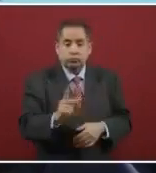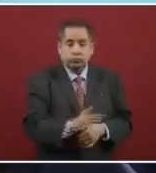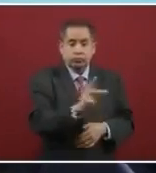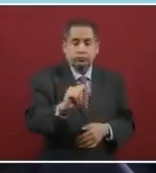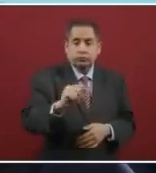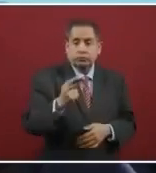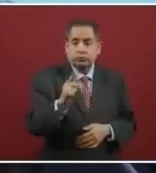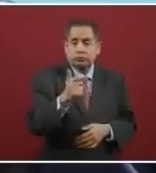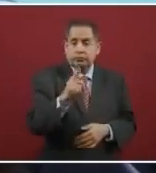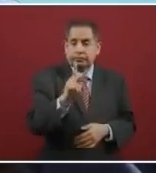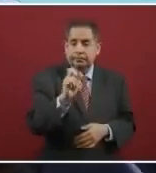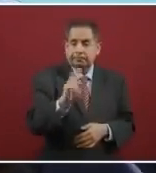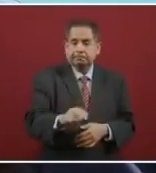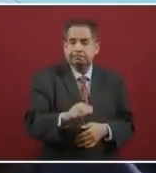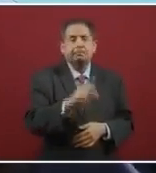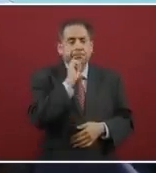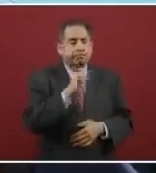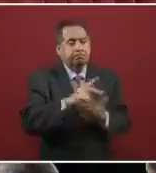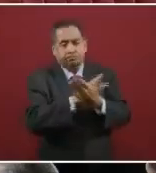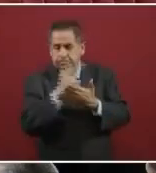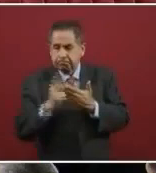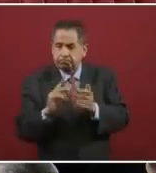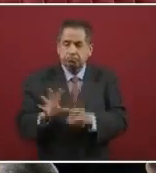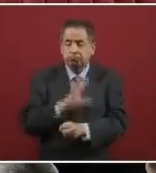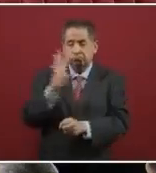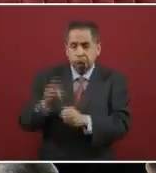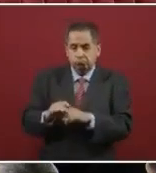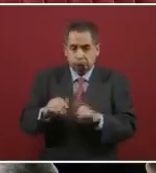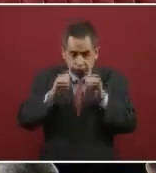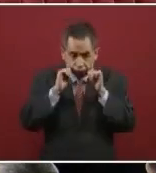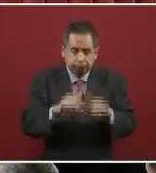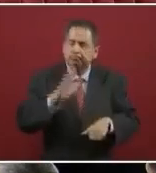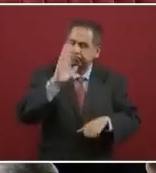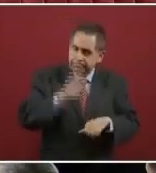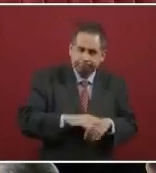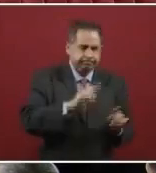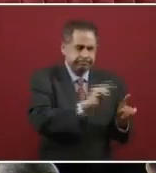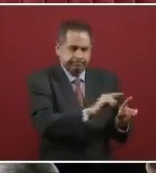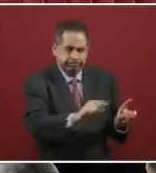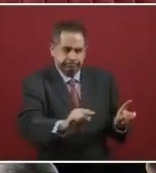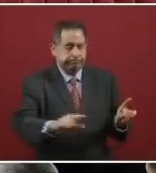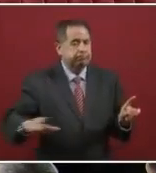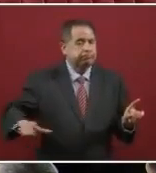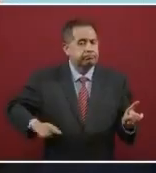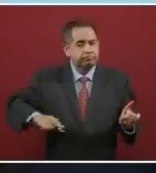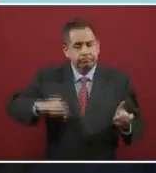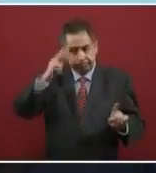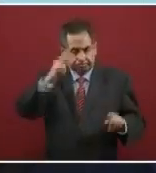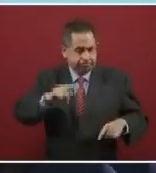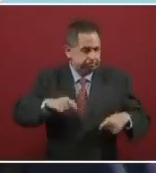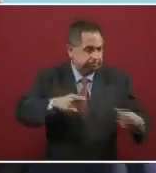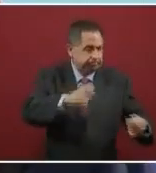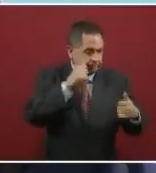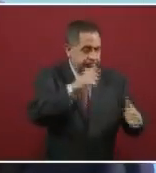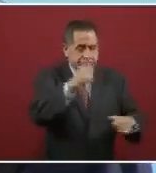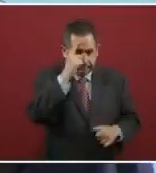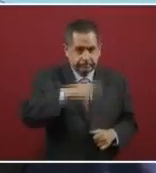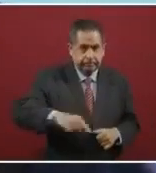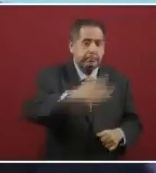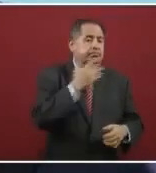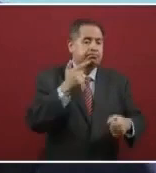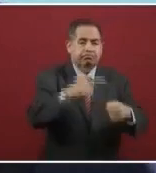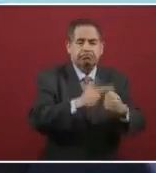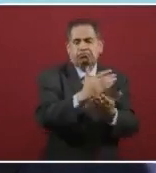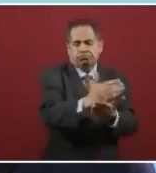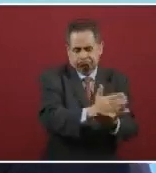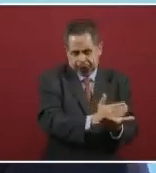sino como un programa integral que busca este gobierno de México para el combate de esta práctica y sobre